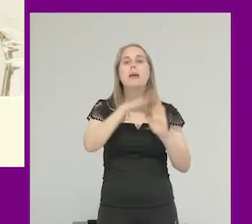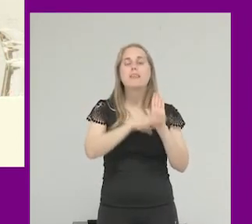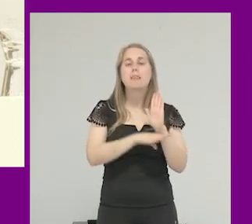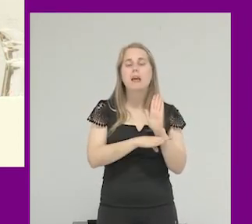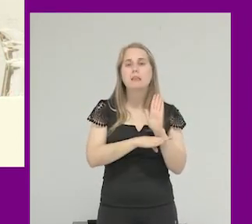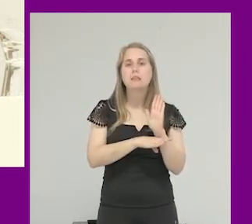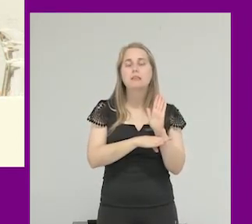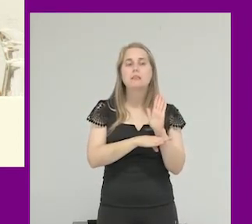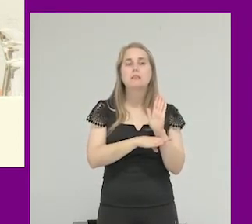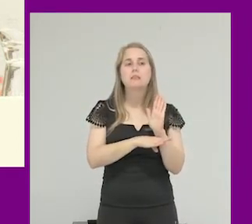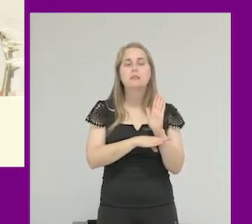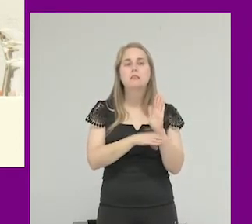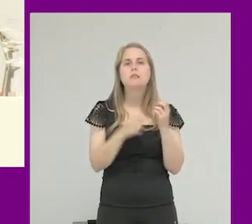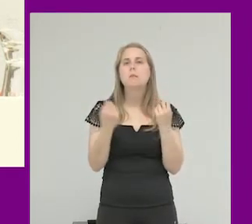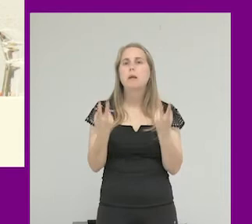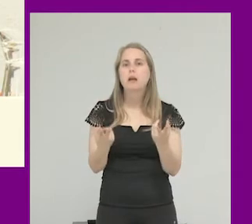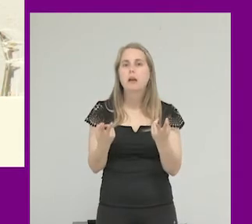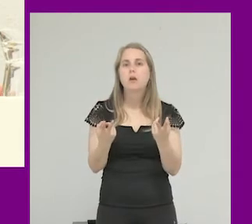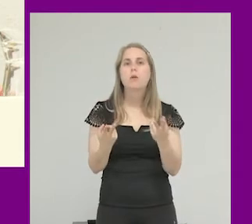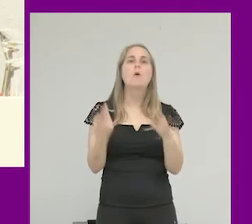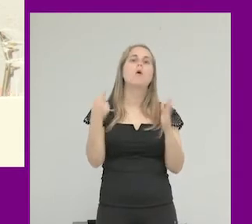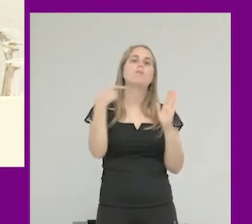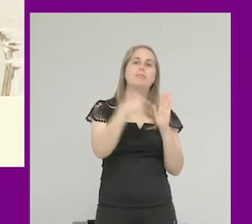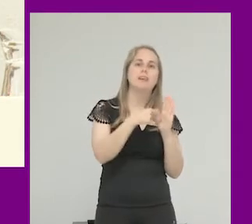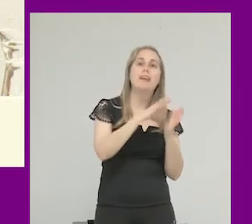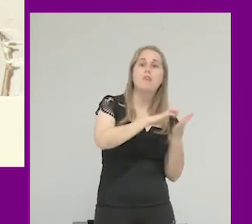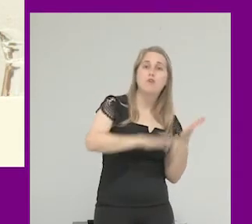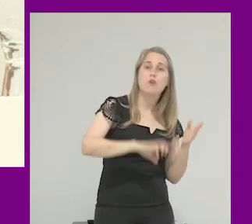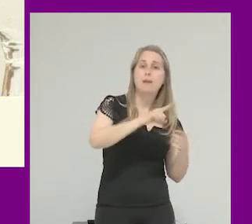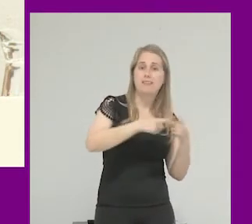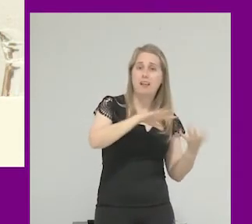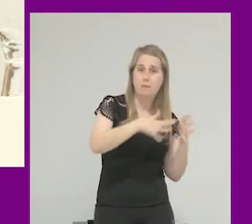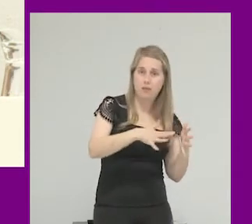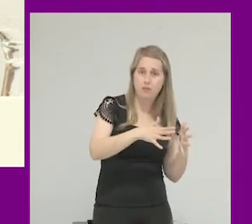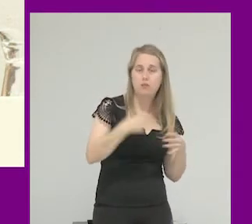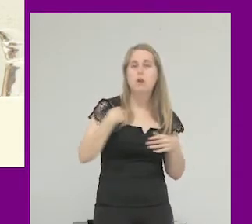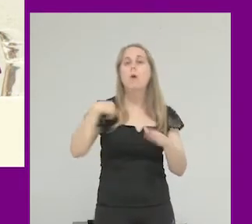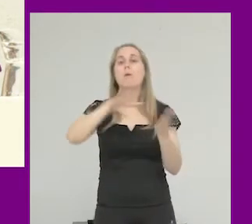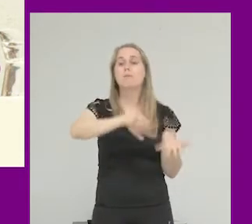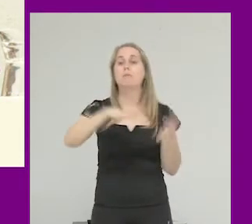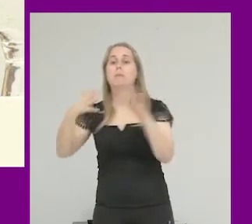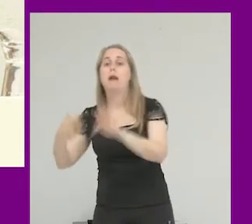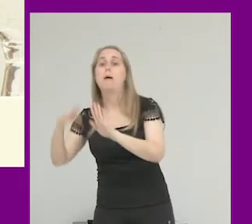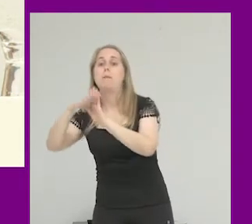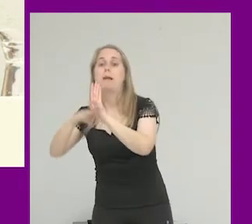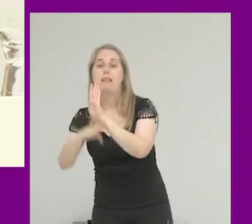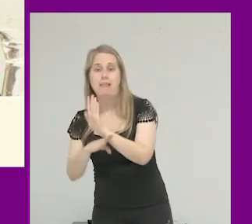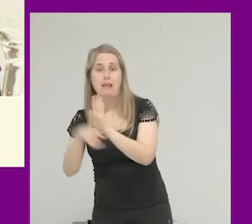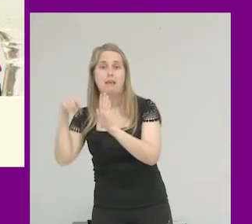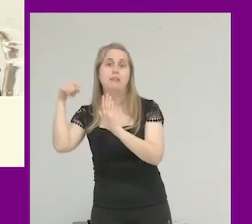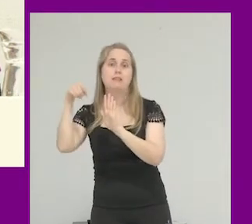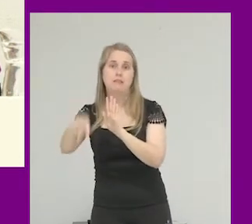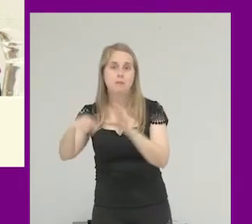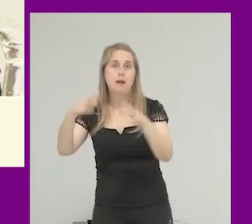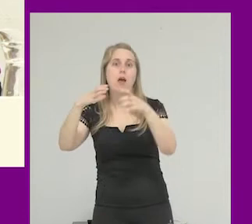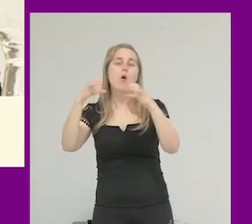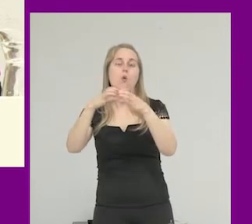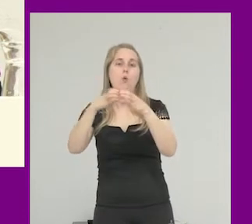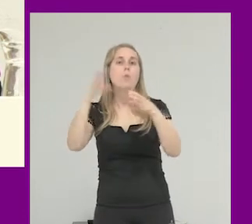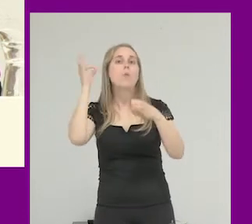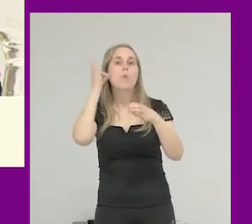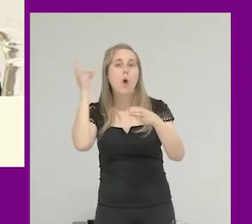que señala el informe intermedio. Adopta una serie de medidas para que se aumente el grupo de